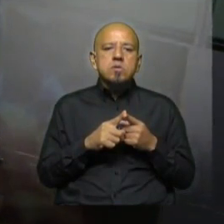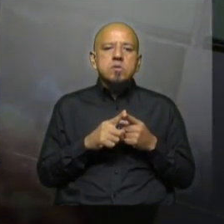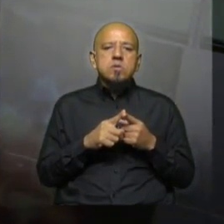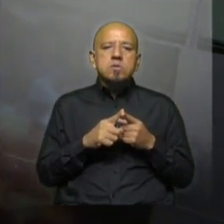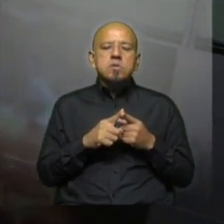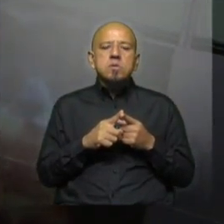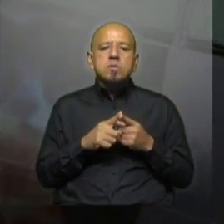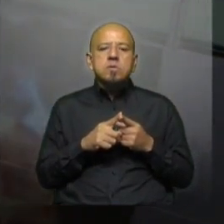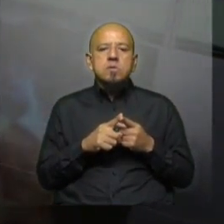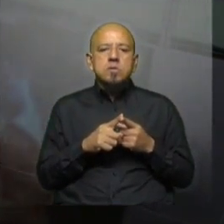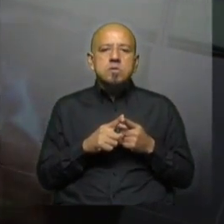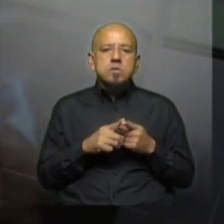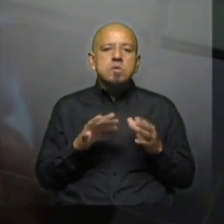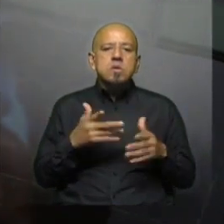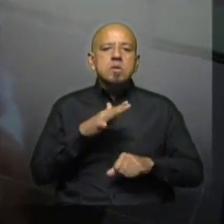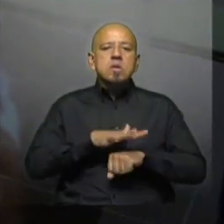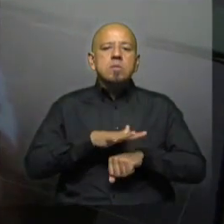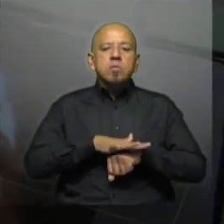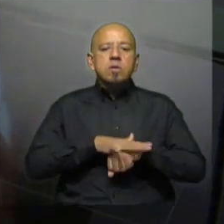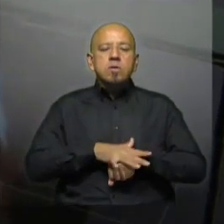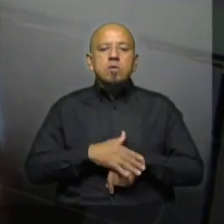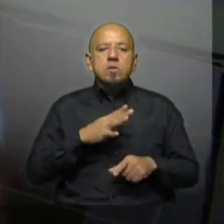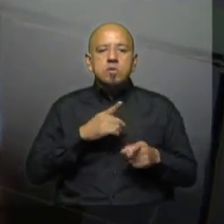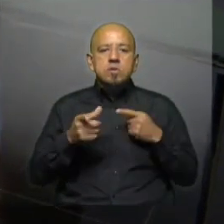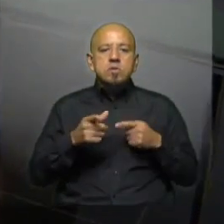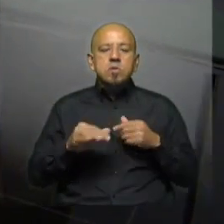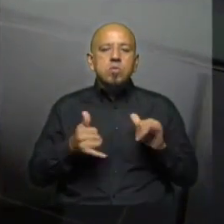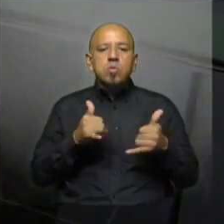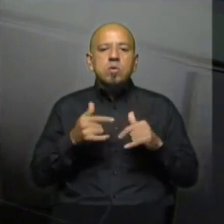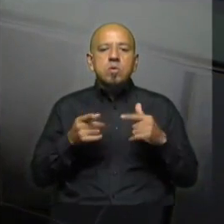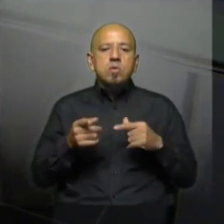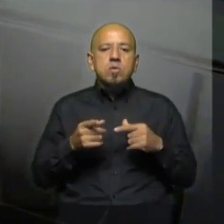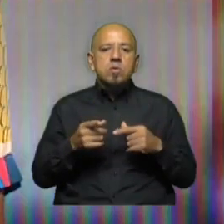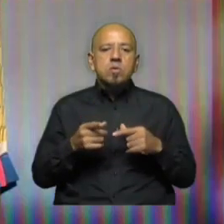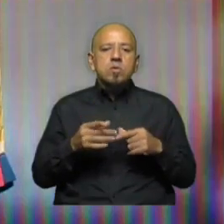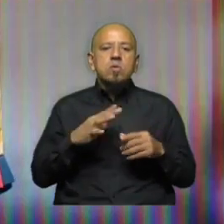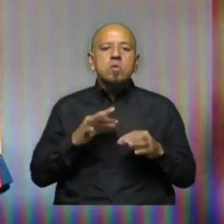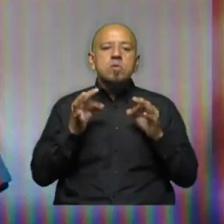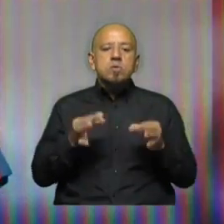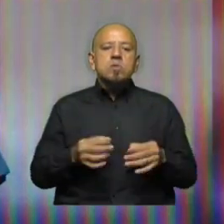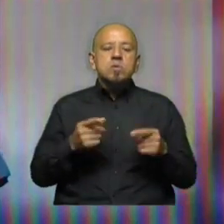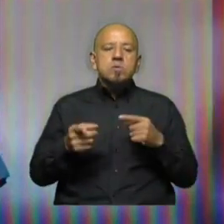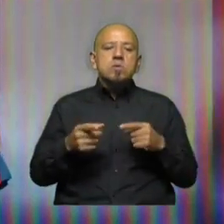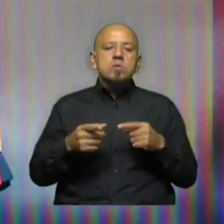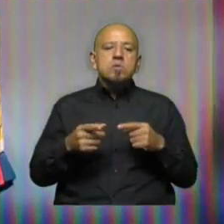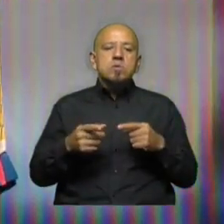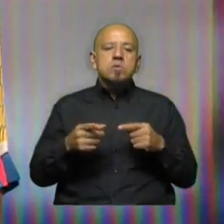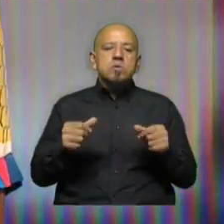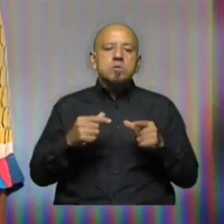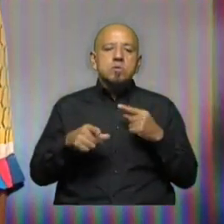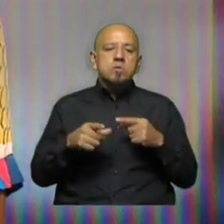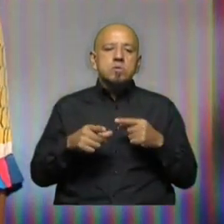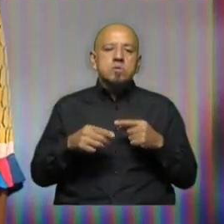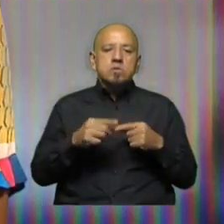dijimos, pucha, ¿qué pasó? ¿En qué momento nosotros no nos enteramos que había un jugador que había llegado a este nivel de trascendencia? Hace no tanto, fue en